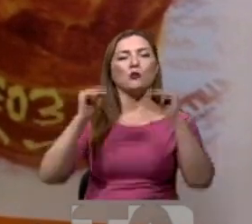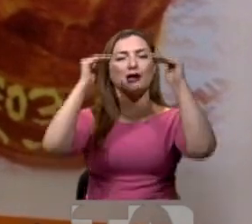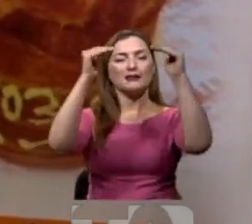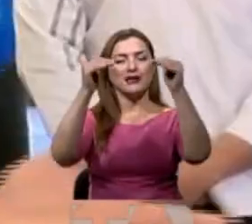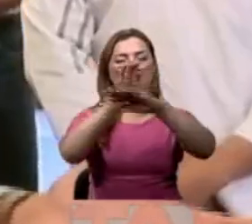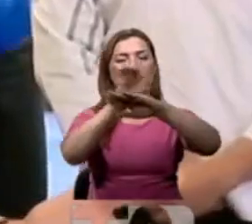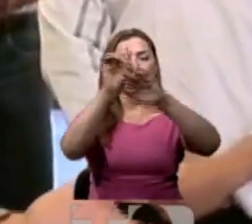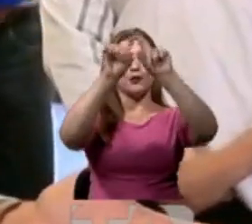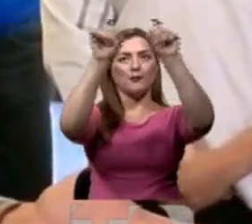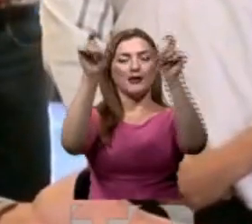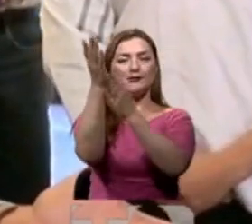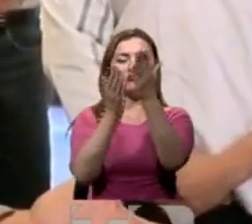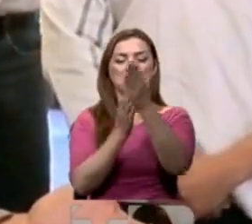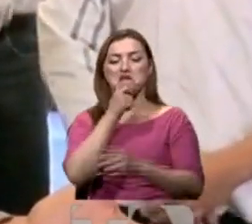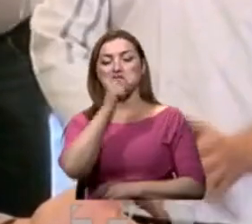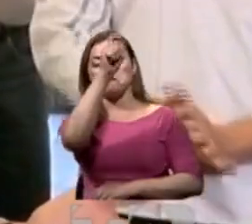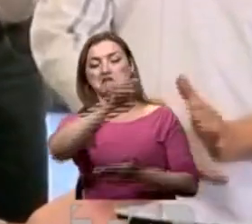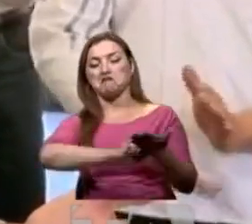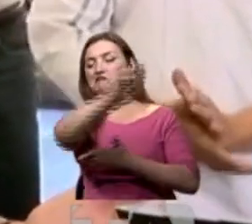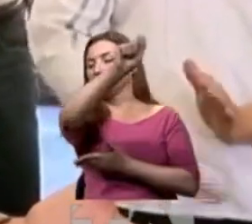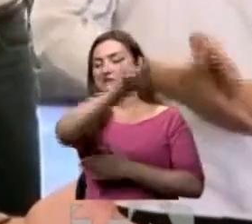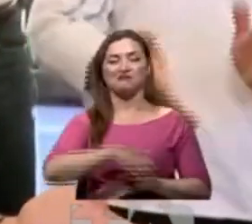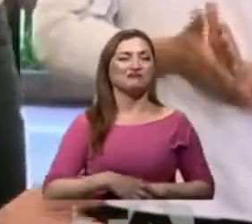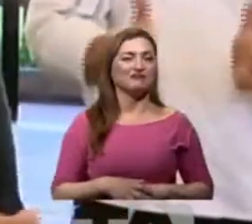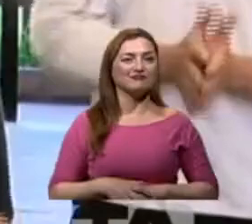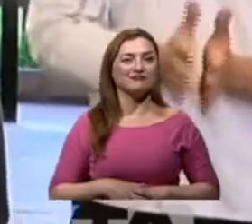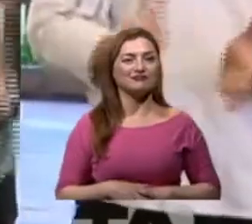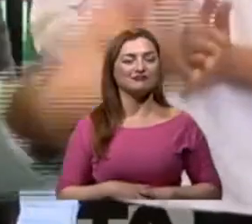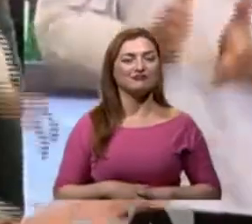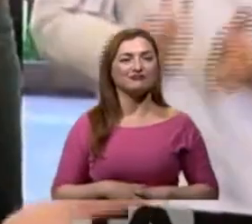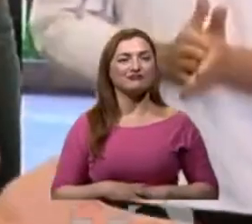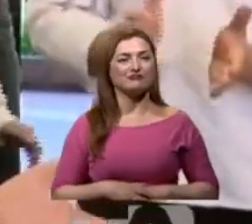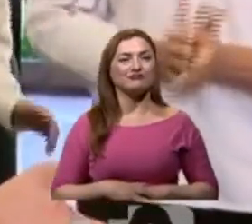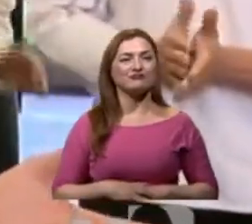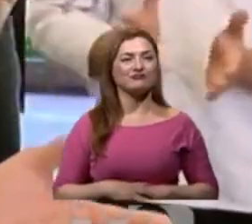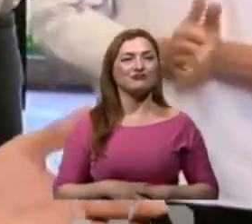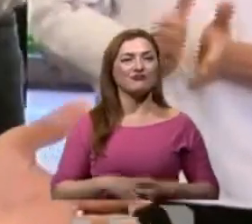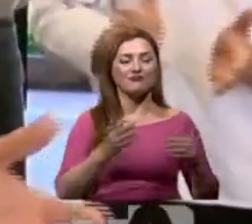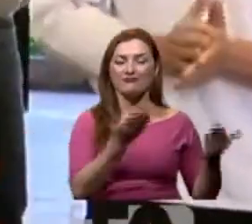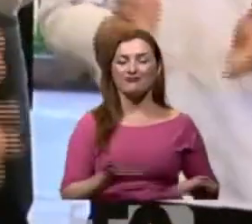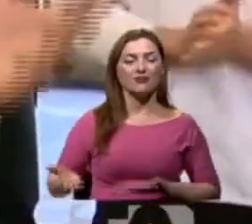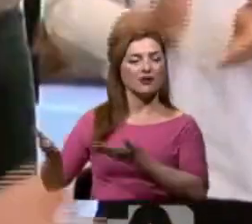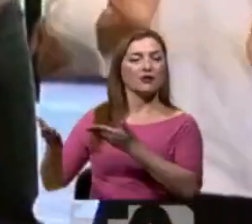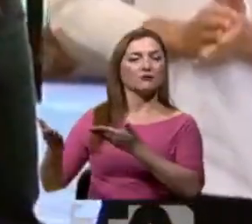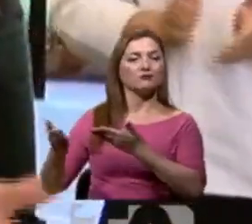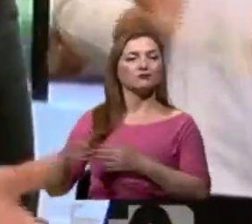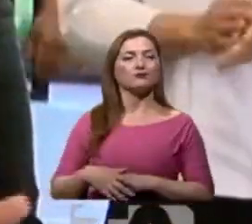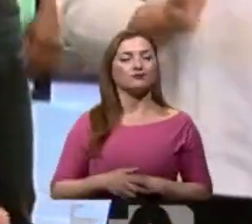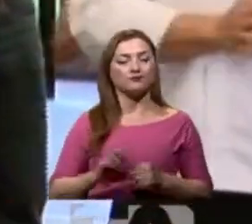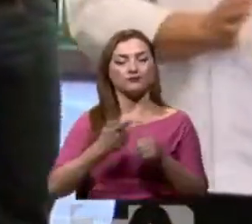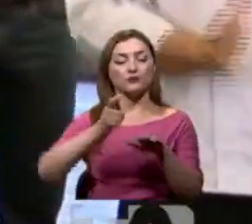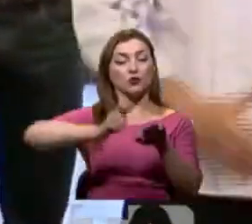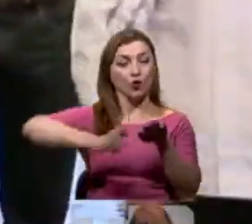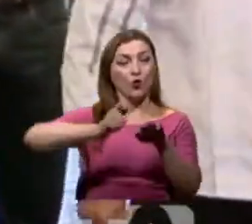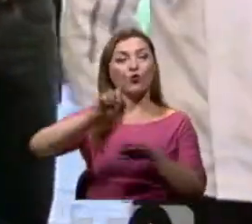servicio. Completamente calificada nuestra chef Titi para este concurso, pero ahora yo también quiero darle bienvenida a un segundo